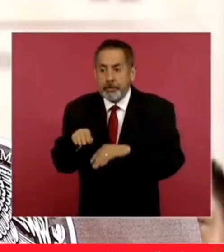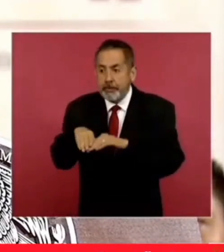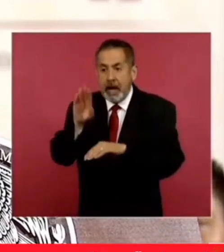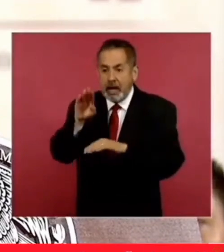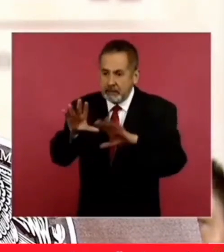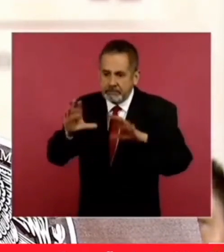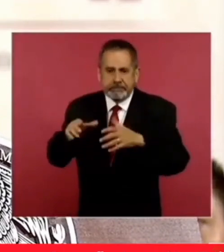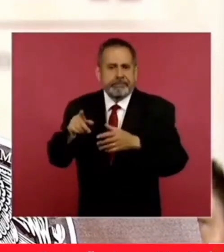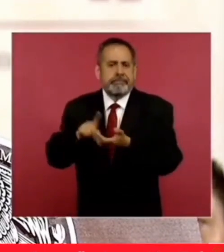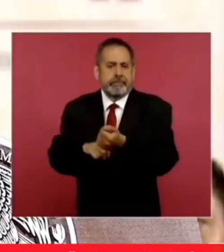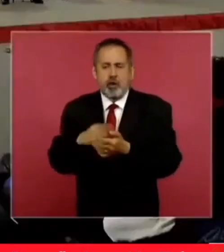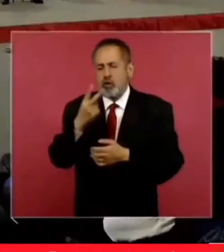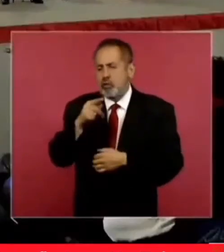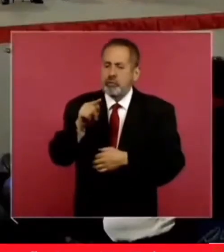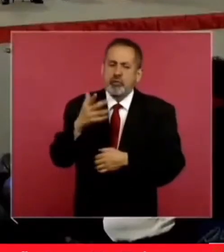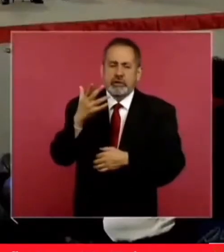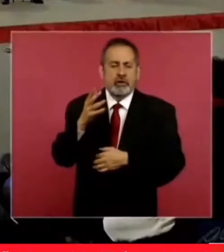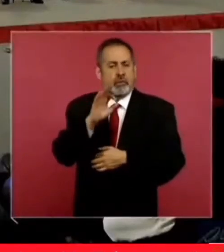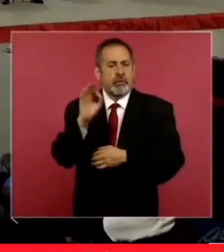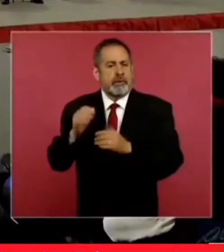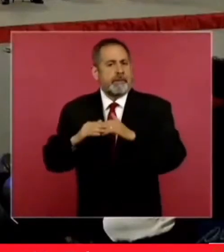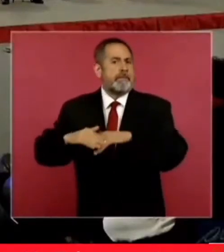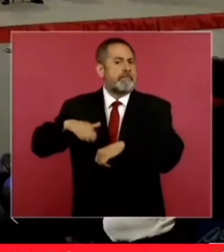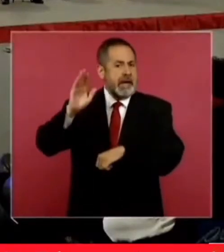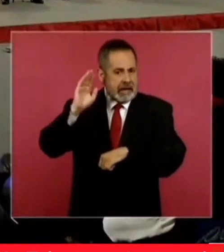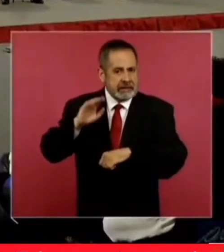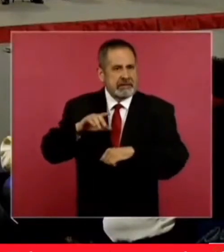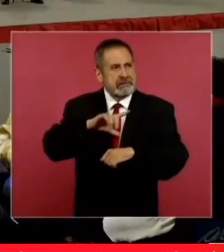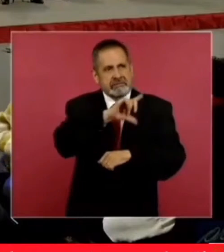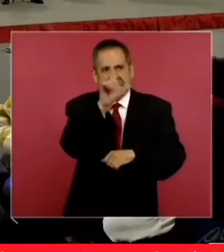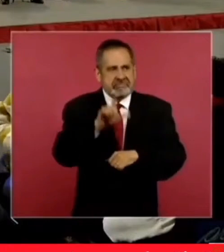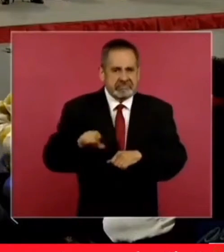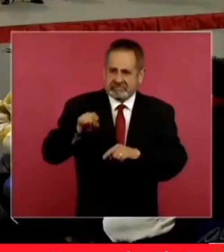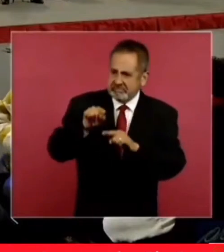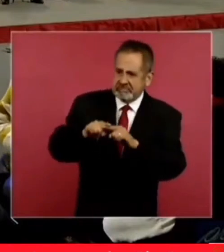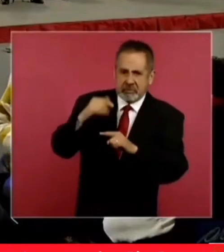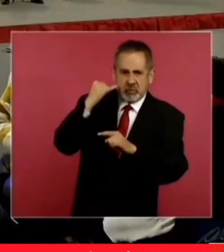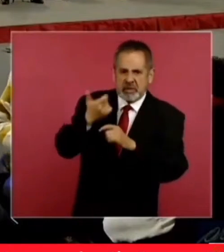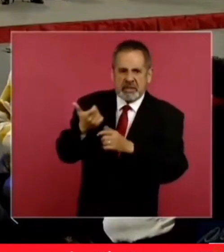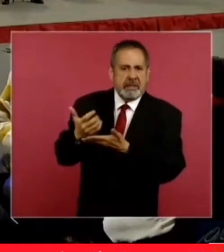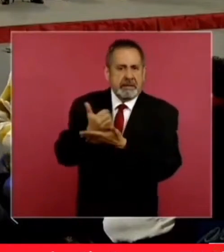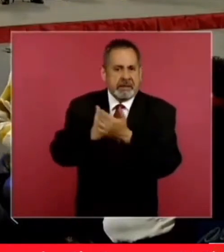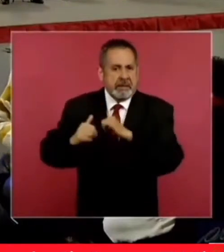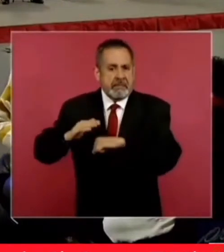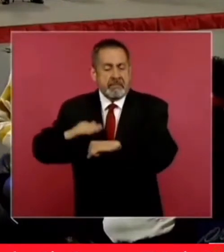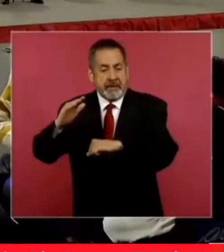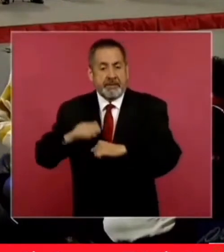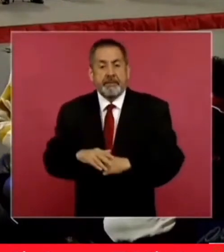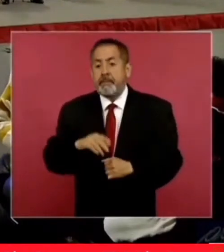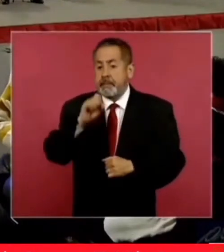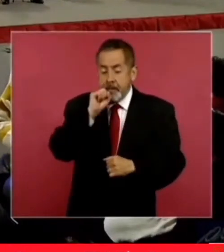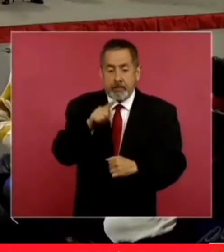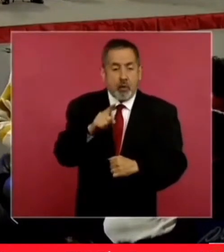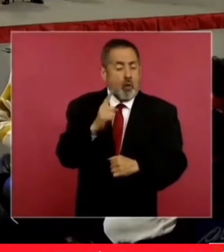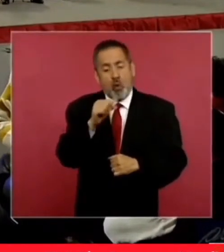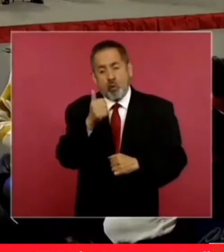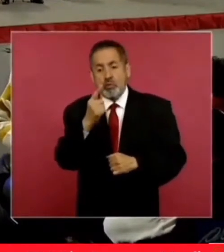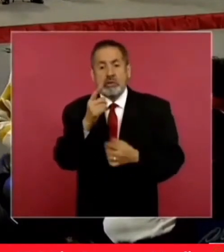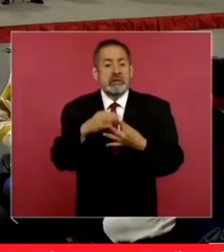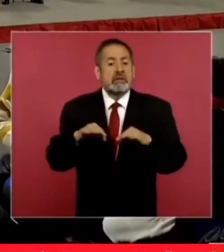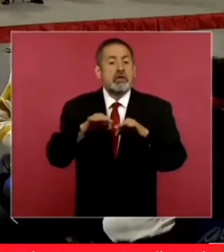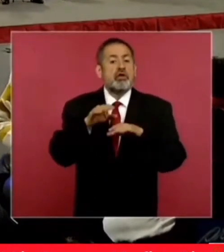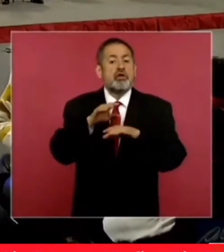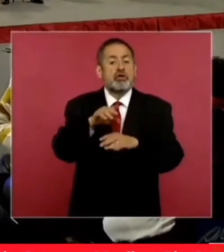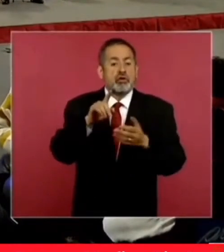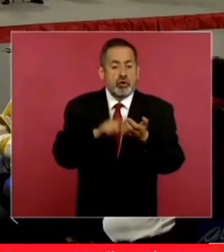44.5%. Esto quiere decir 2.5 veces más que el promedio a nivel nacional. Por otra parte, presidente, también tuvimos una reducción muy importante